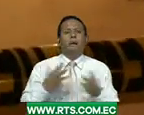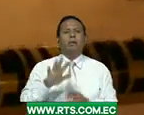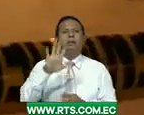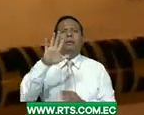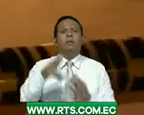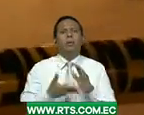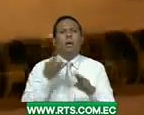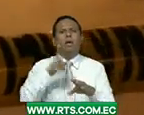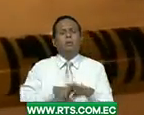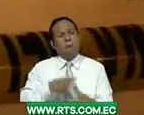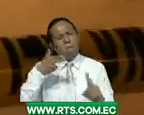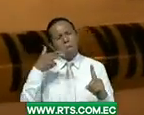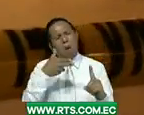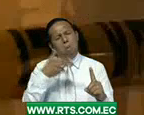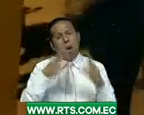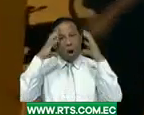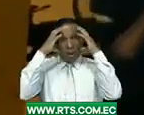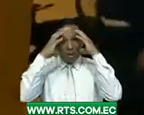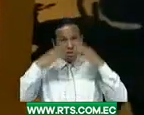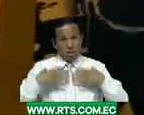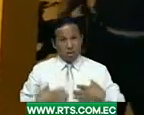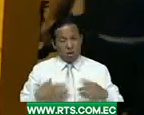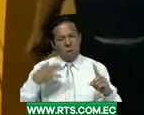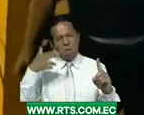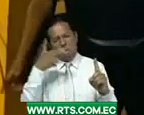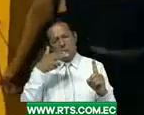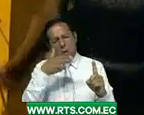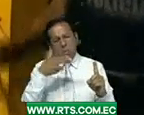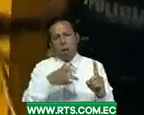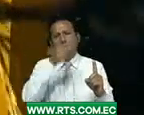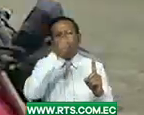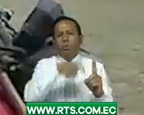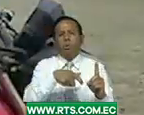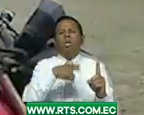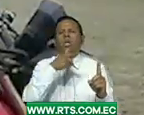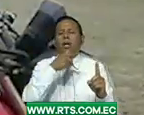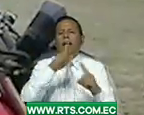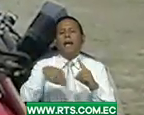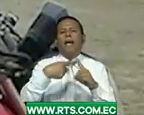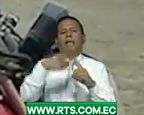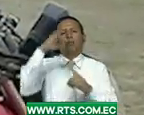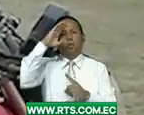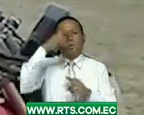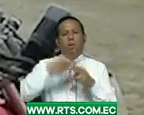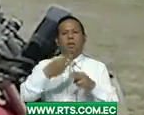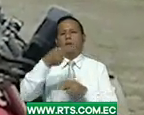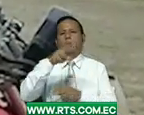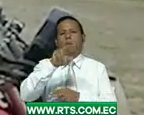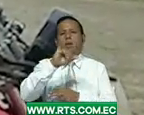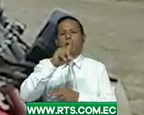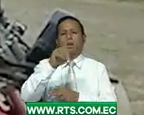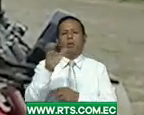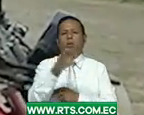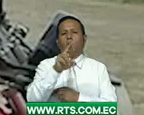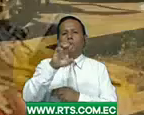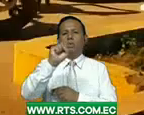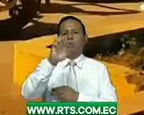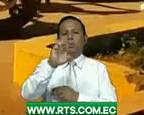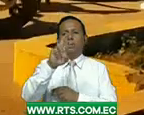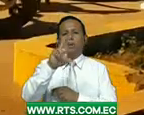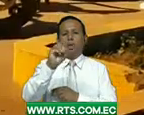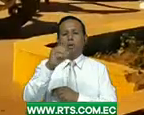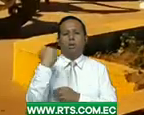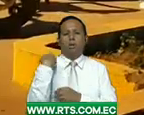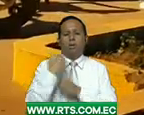5 certeros disparos a la altura del tórax y la cabeza dieron cuenta del policía en servicio pasivo Guido Rogelio Santos Naula, de 49 años de edad.